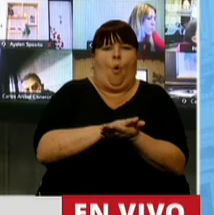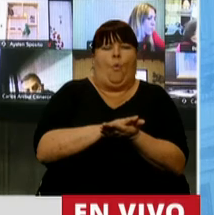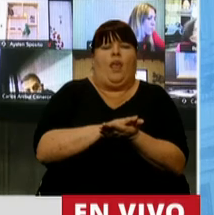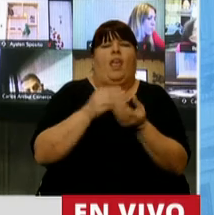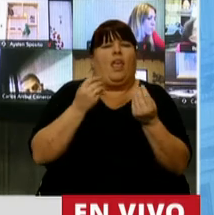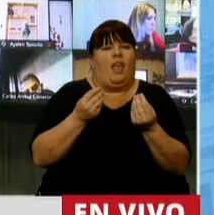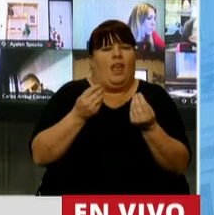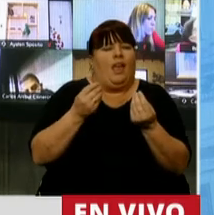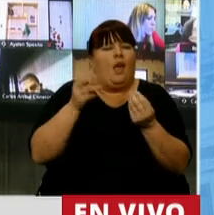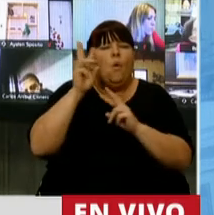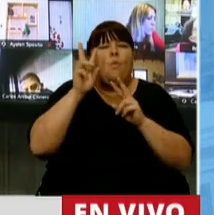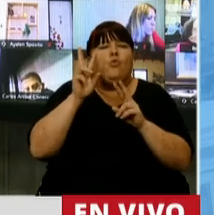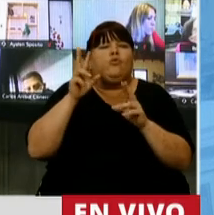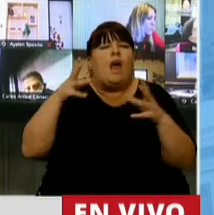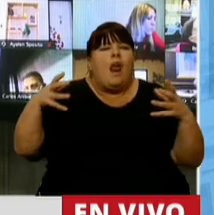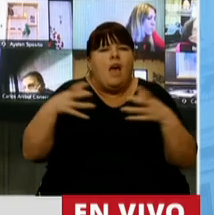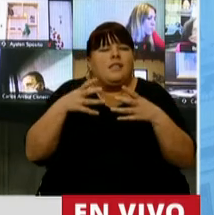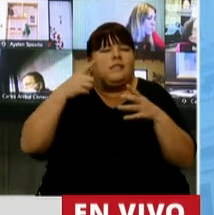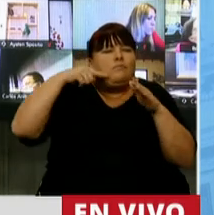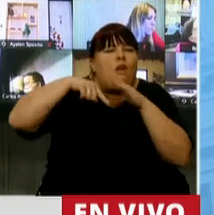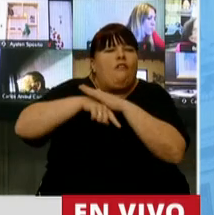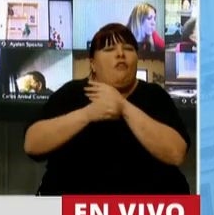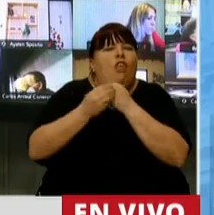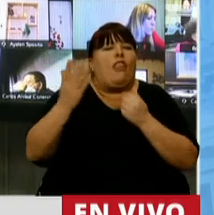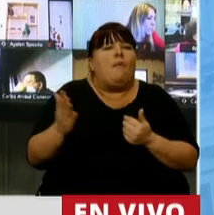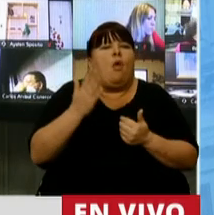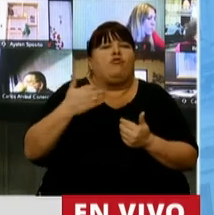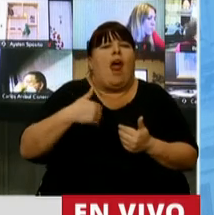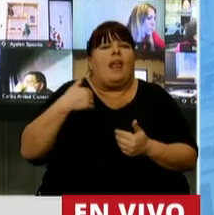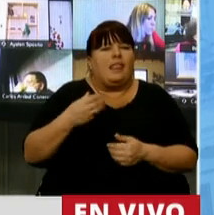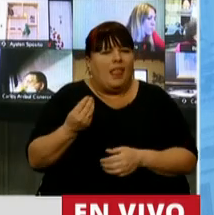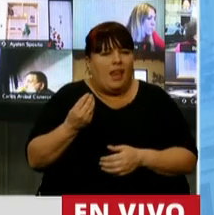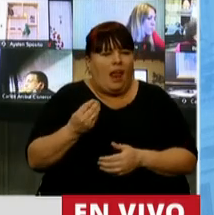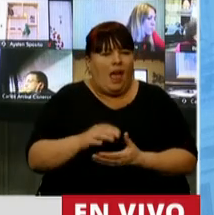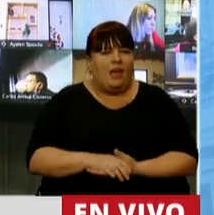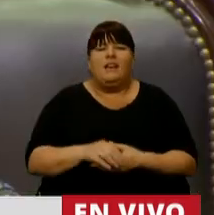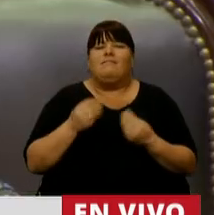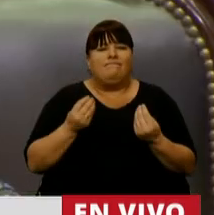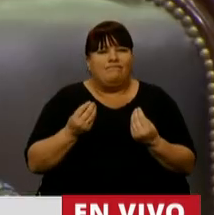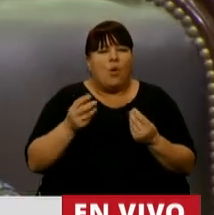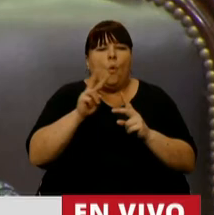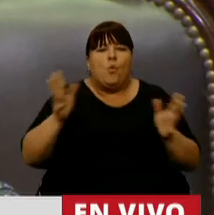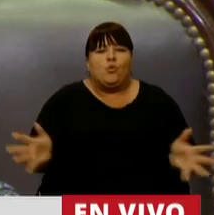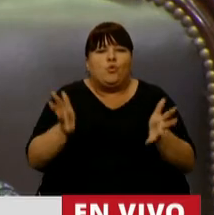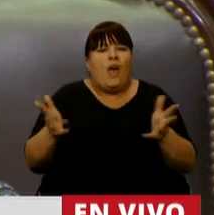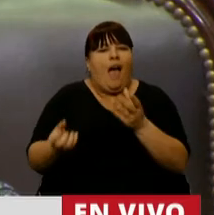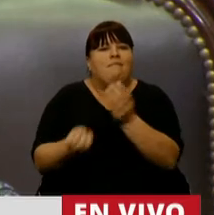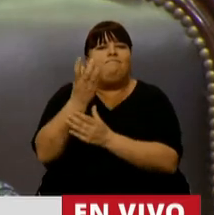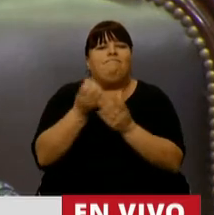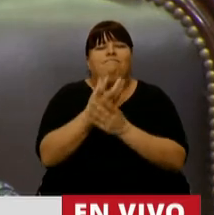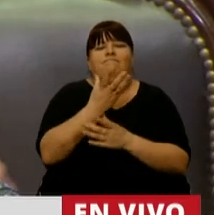ir a lo más íntimo del tejido de la producción de la Argentina, que es estimular la